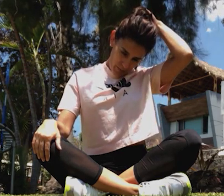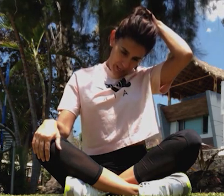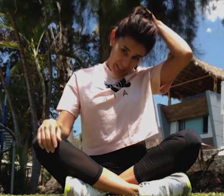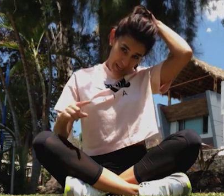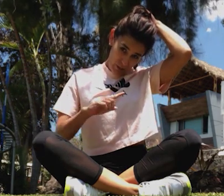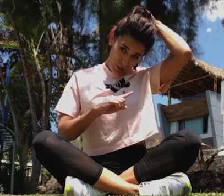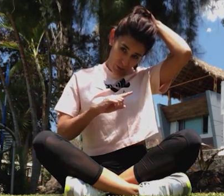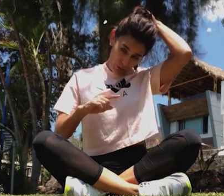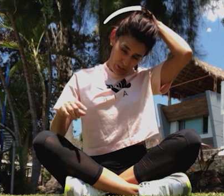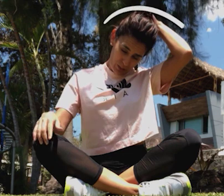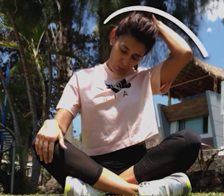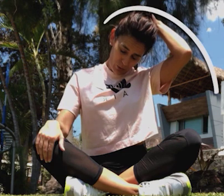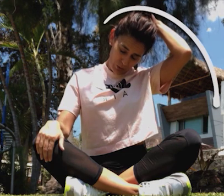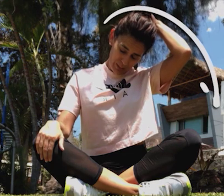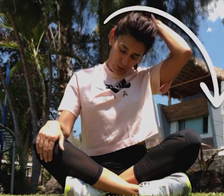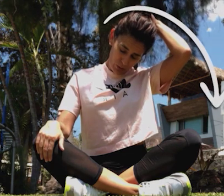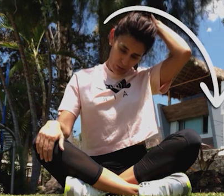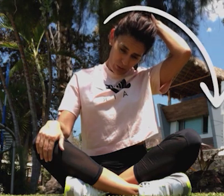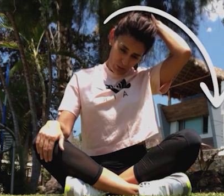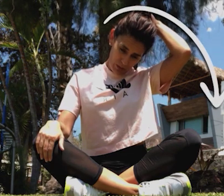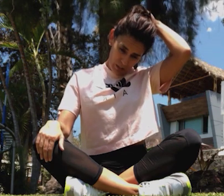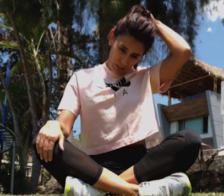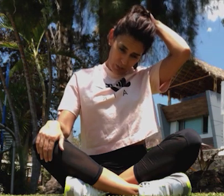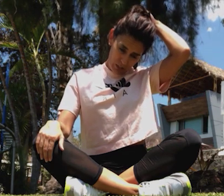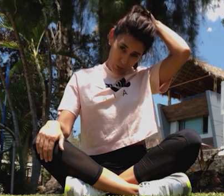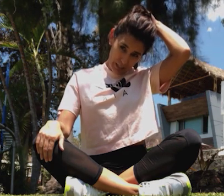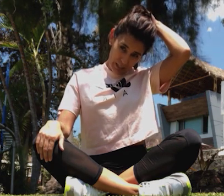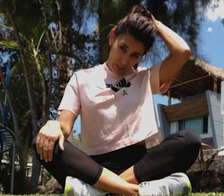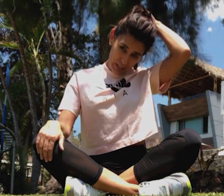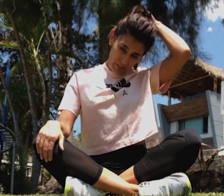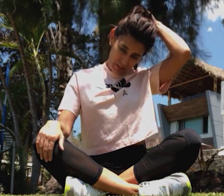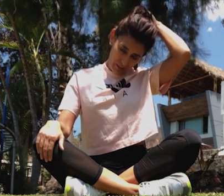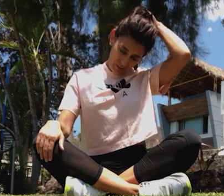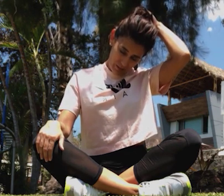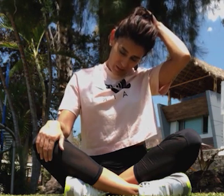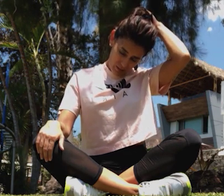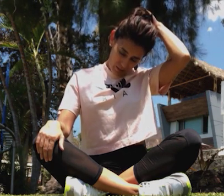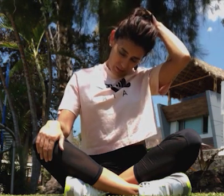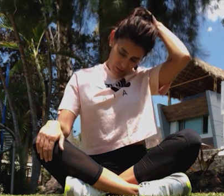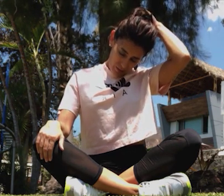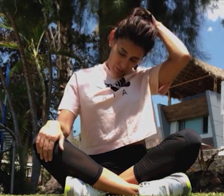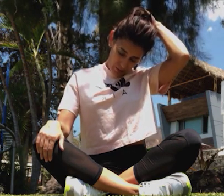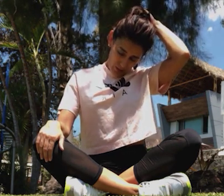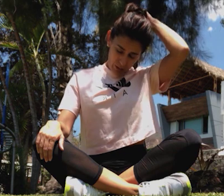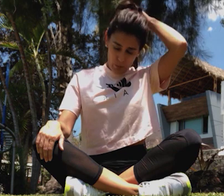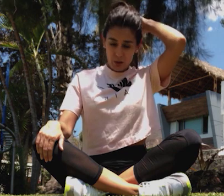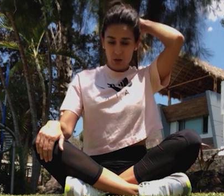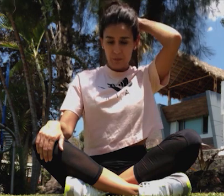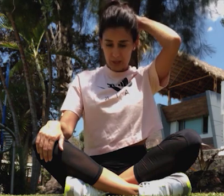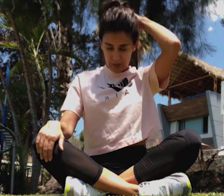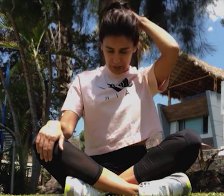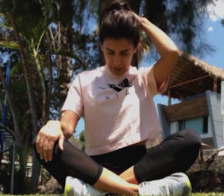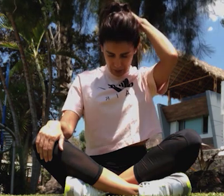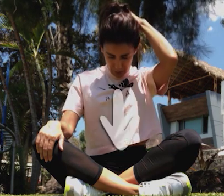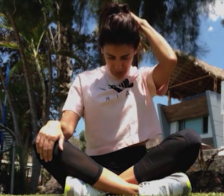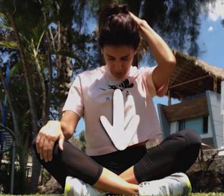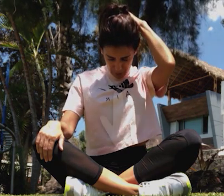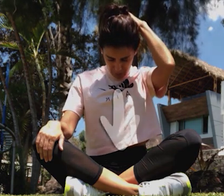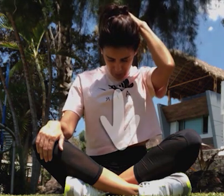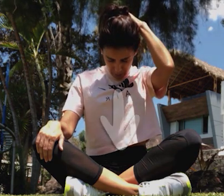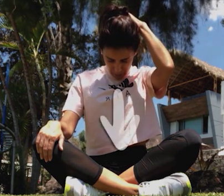Primero hacia el lado, en donde está nuestro brazo, que nos estamos agarrando la cabeza. Y luego hacia el